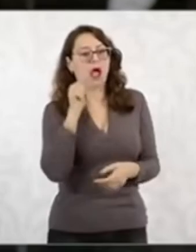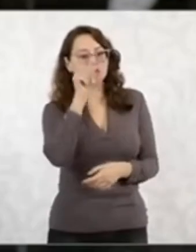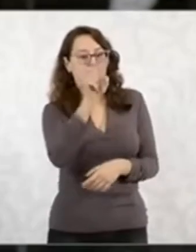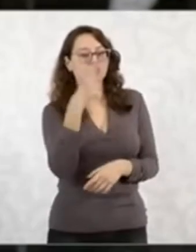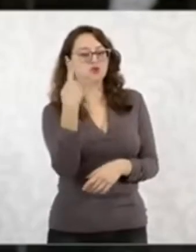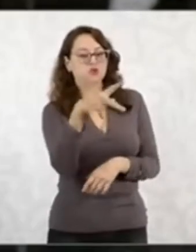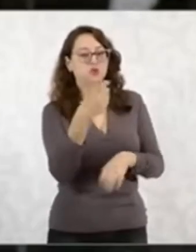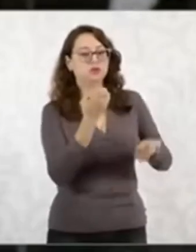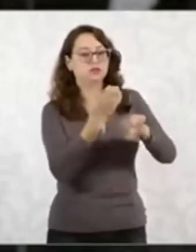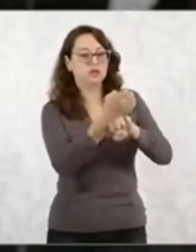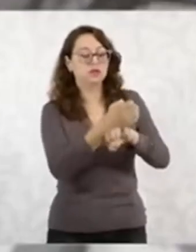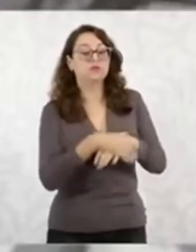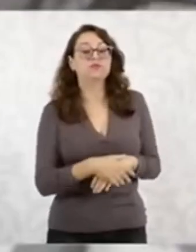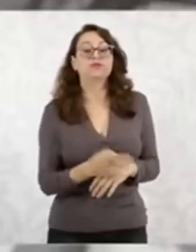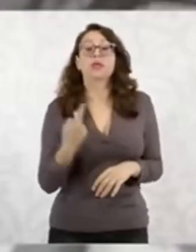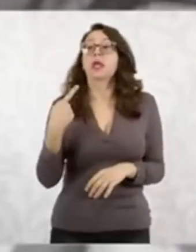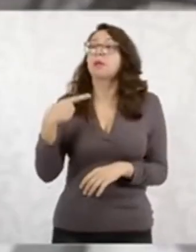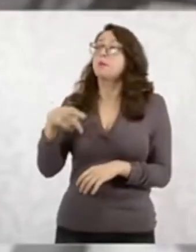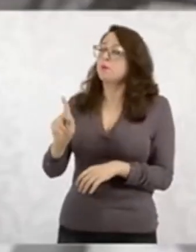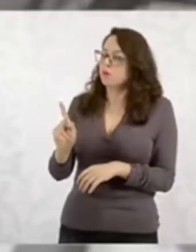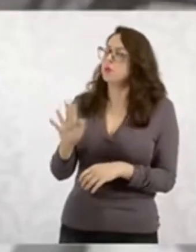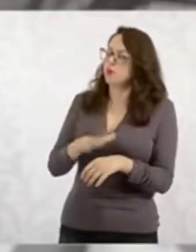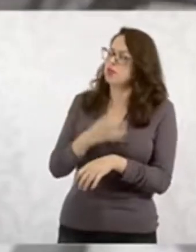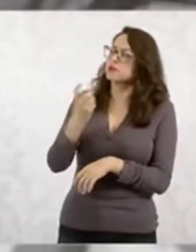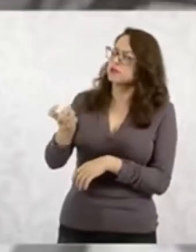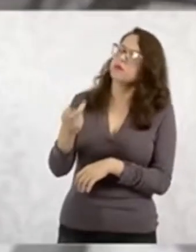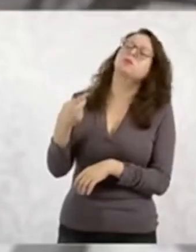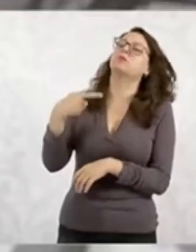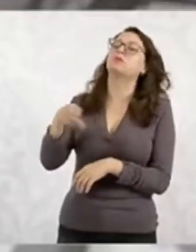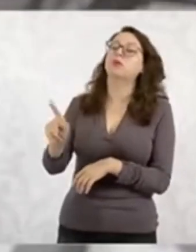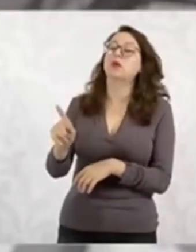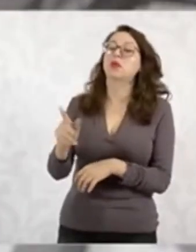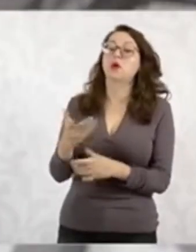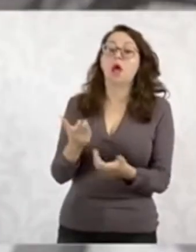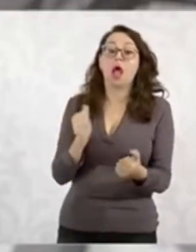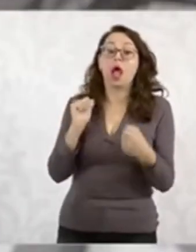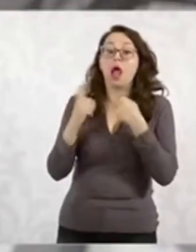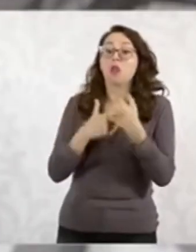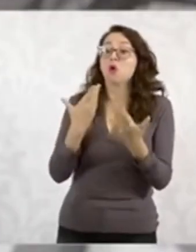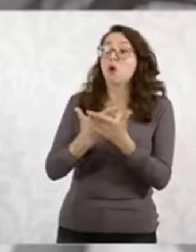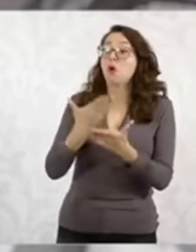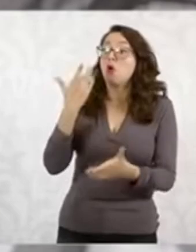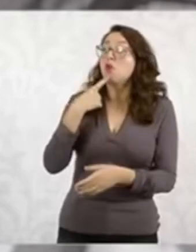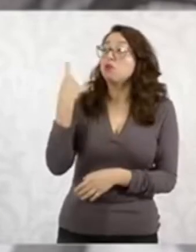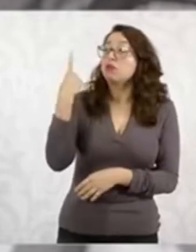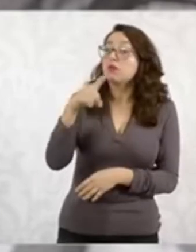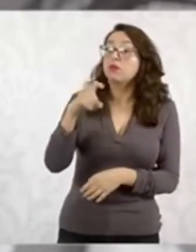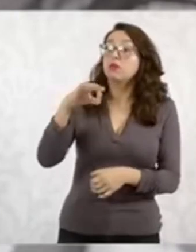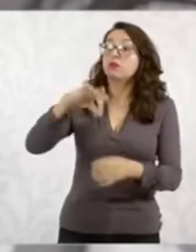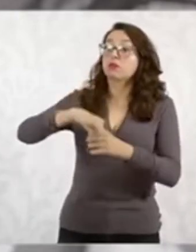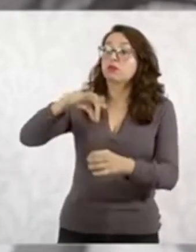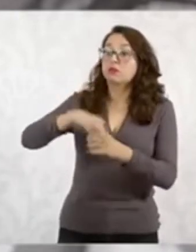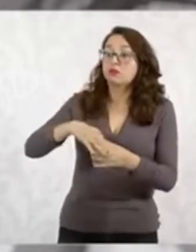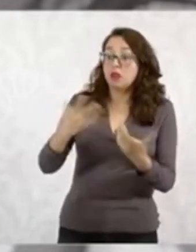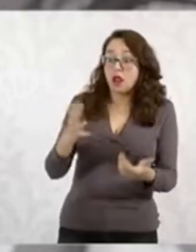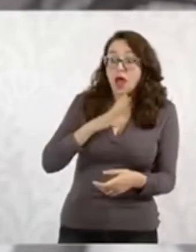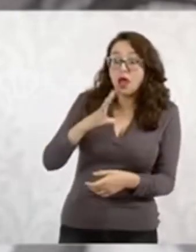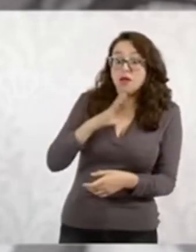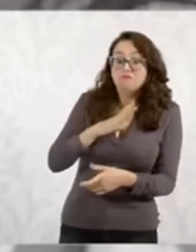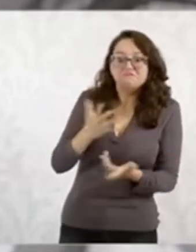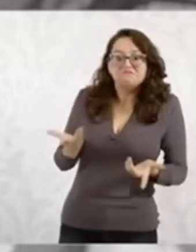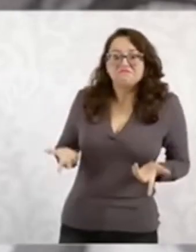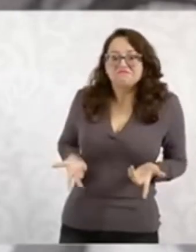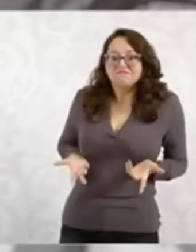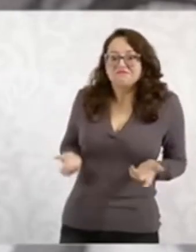la resolución. Por eso, pero si hay una queja al Tribunal Federal, el Tribunal Federal lo sanciona. O sea, no hubo un